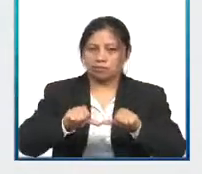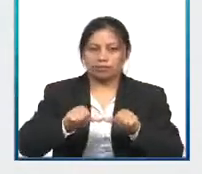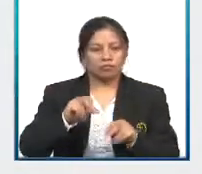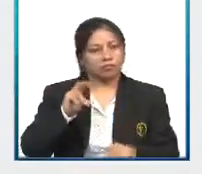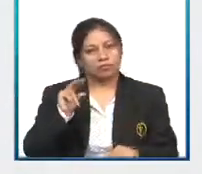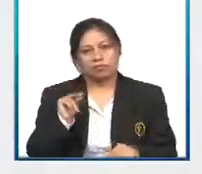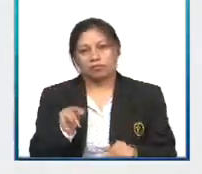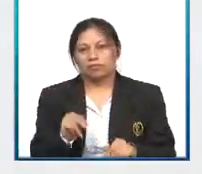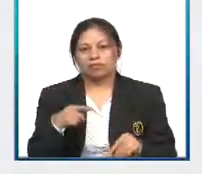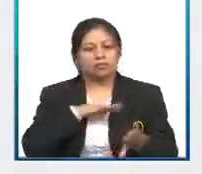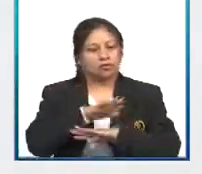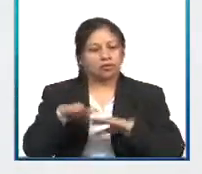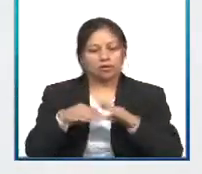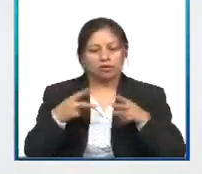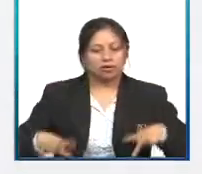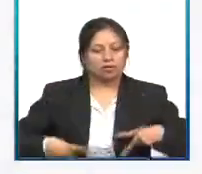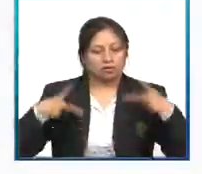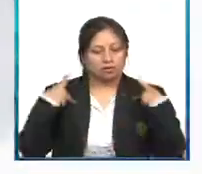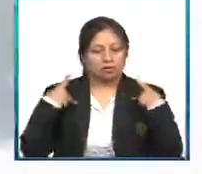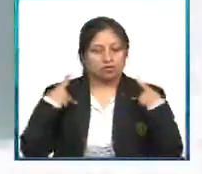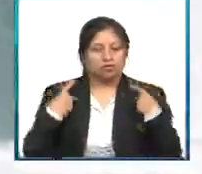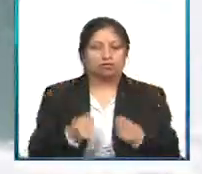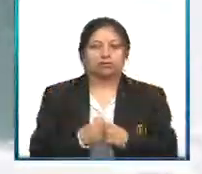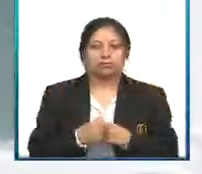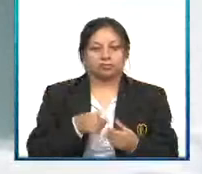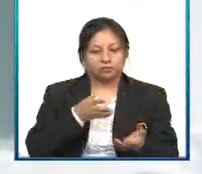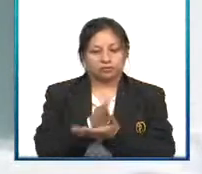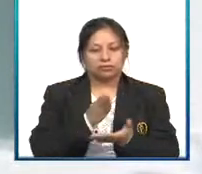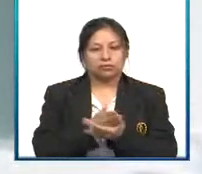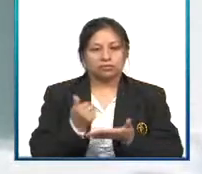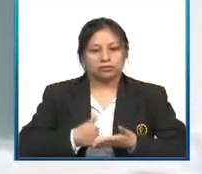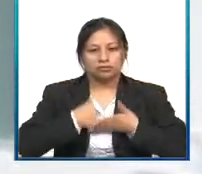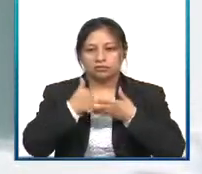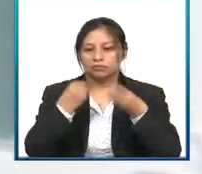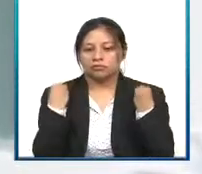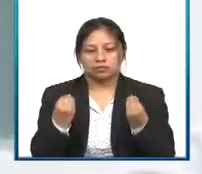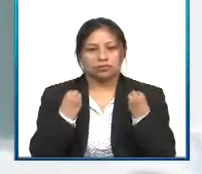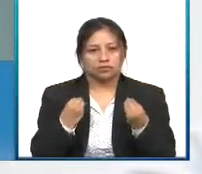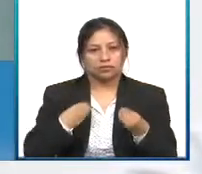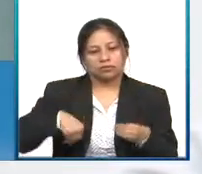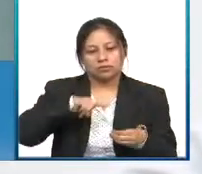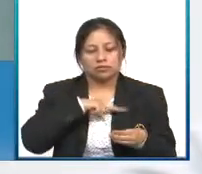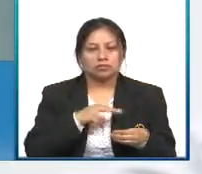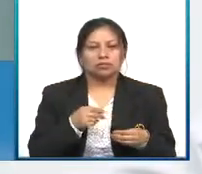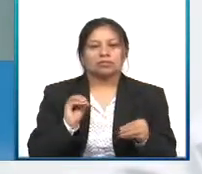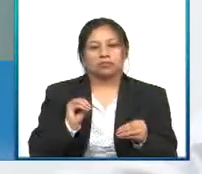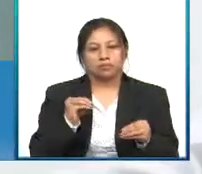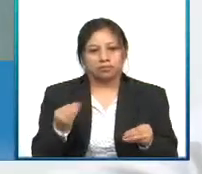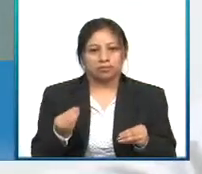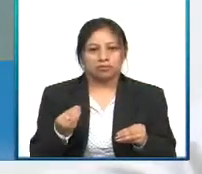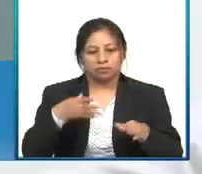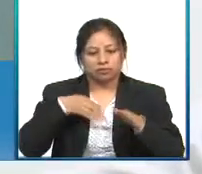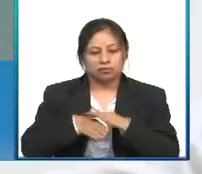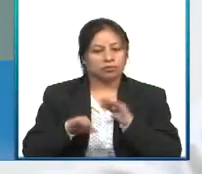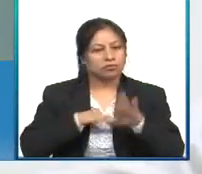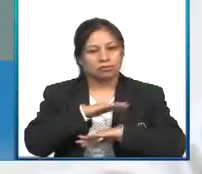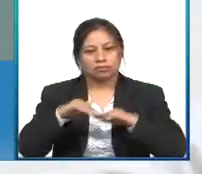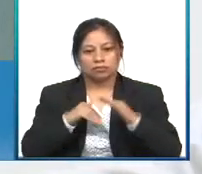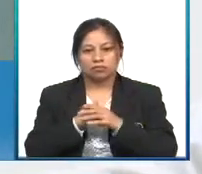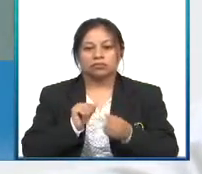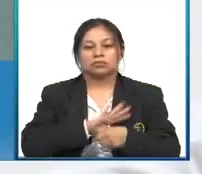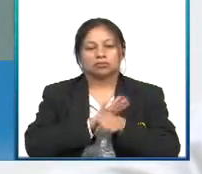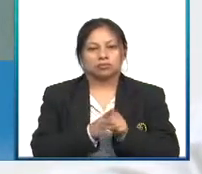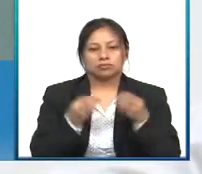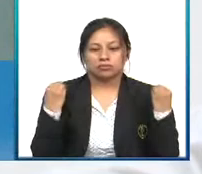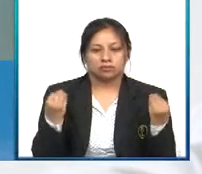pesar de todo lo que se está viviendo. Ese decreto nos vino a ayudar demasiado a nosotros, ya que con medio de todo esto de la